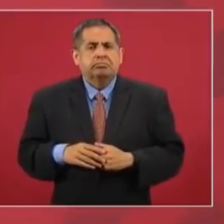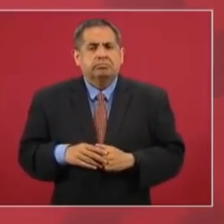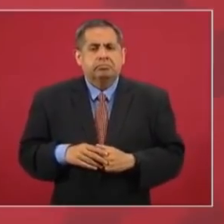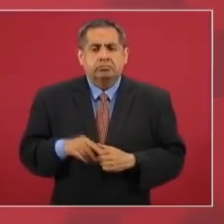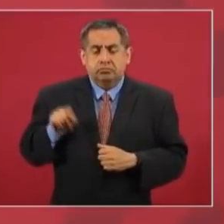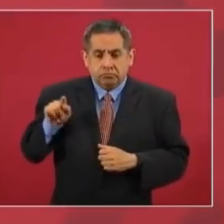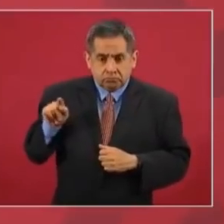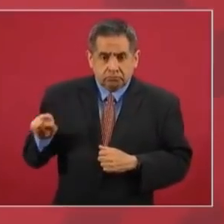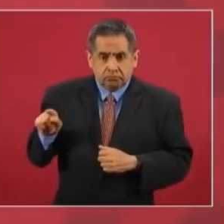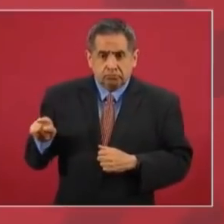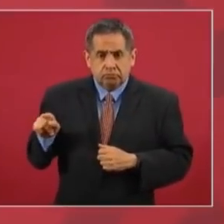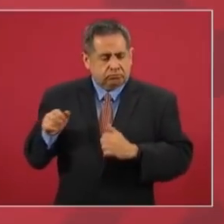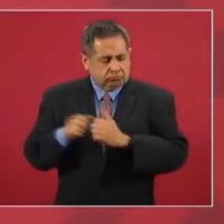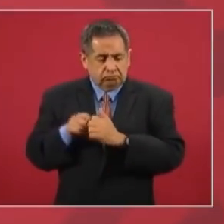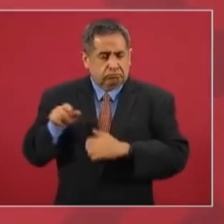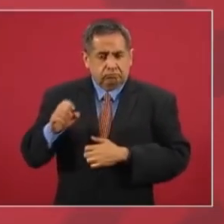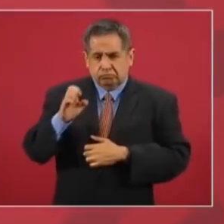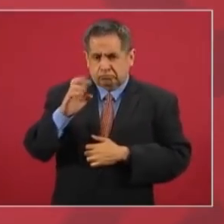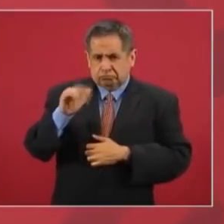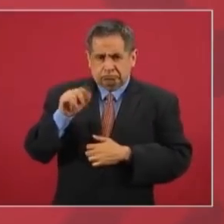y él con mucha